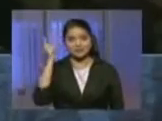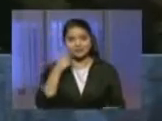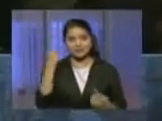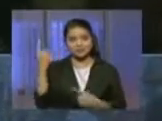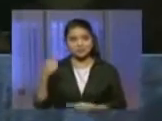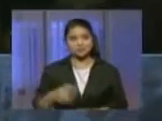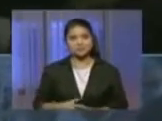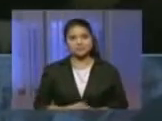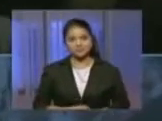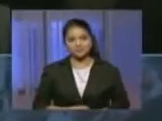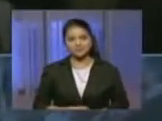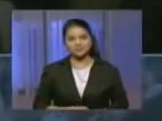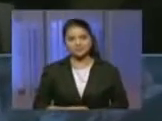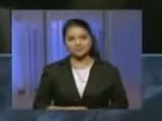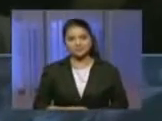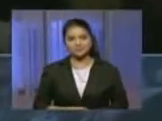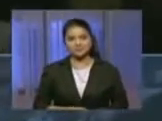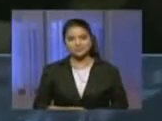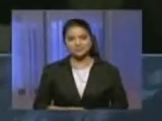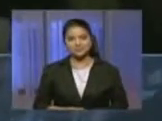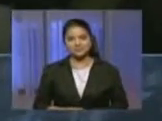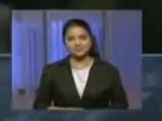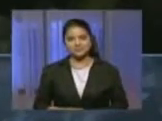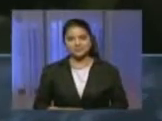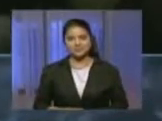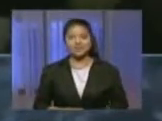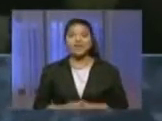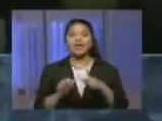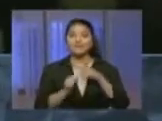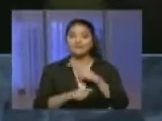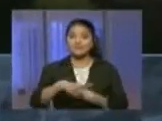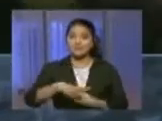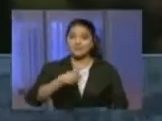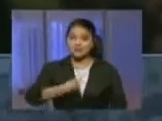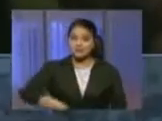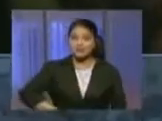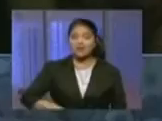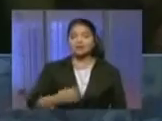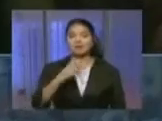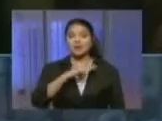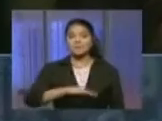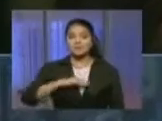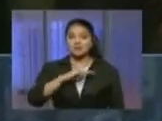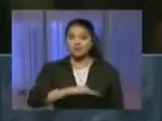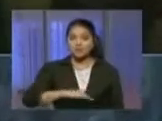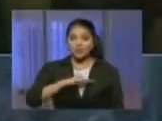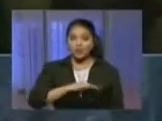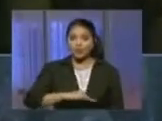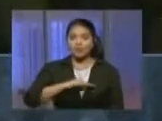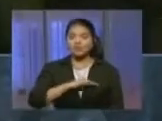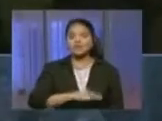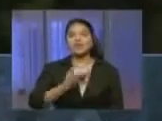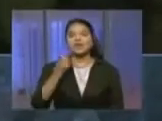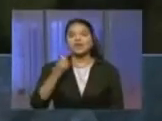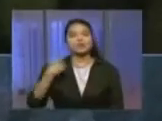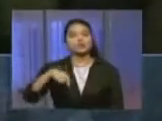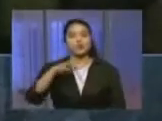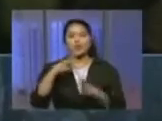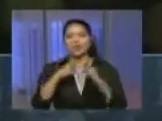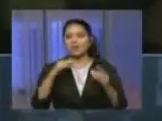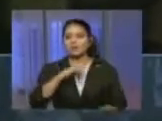Gómez y el vicepresidente de las misiones y grandes misiones